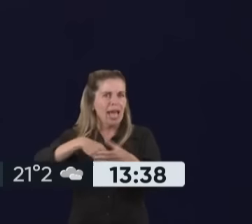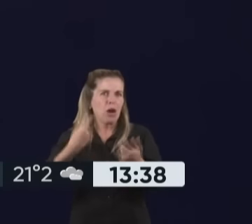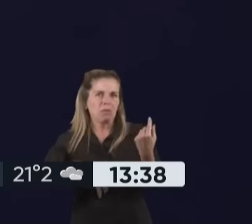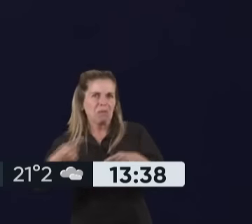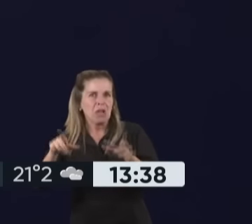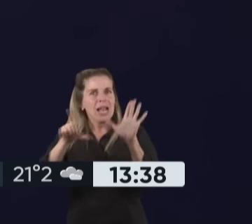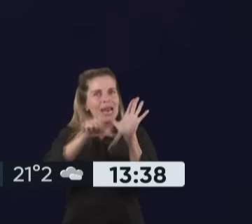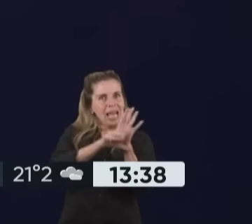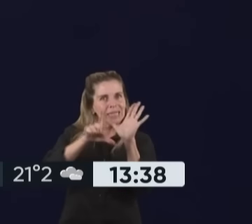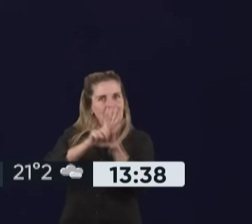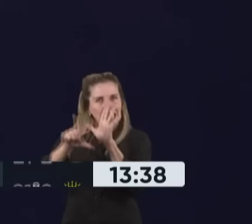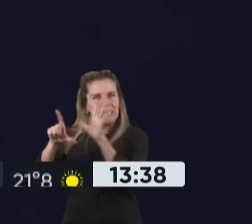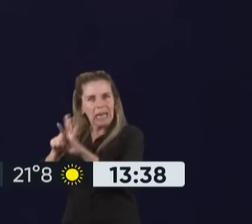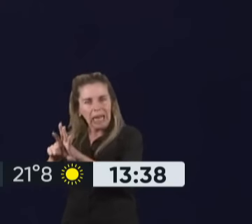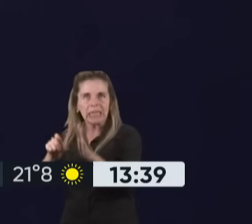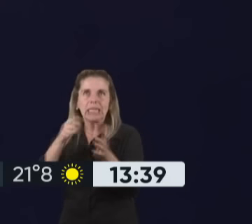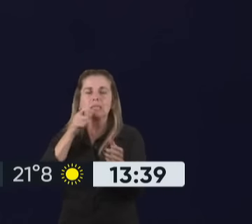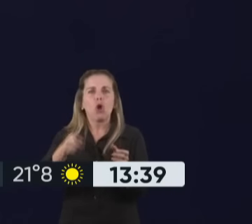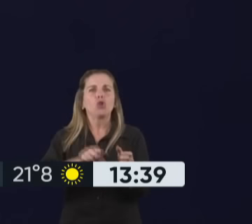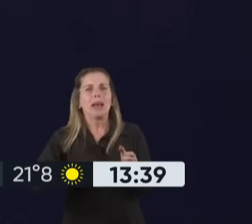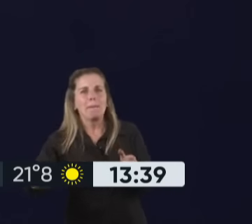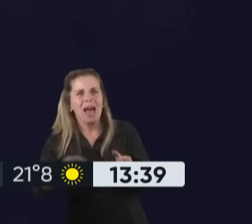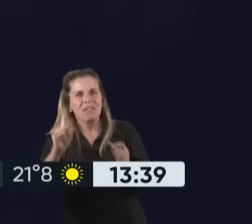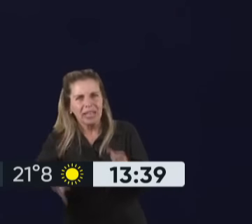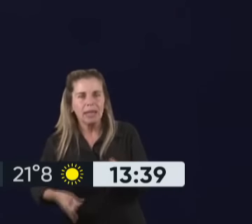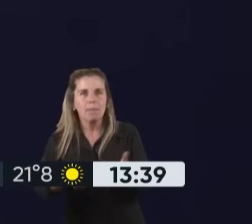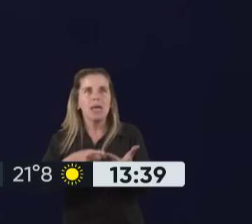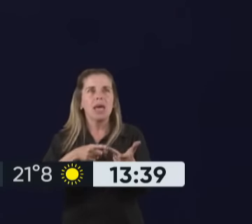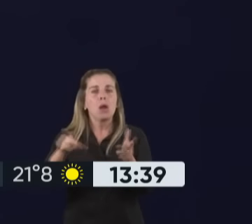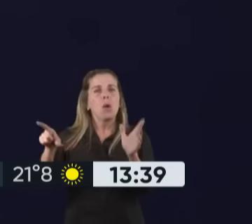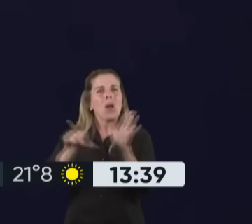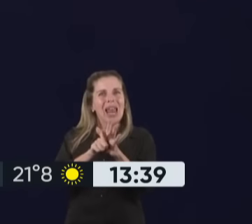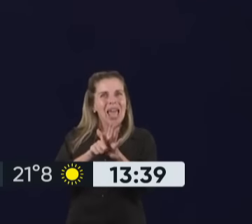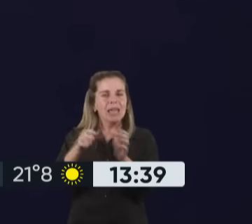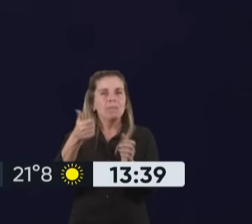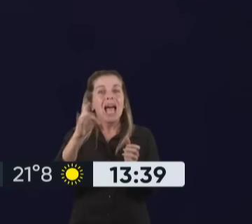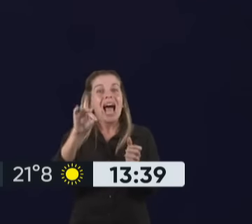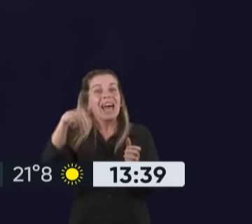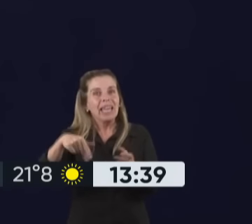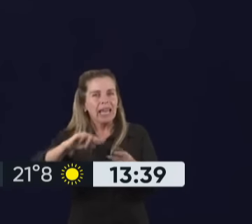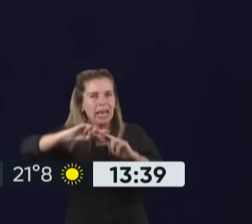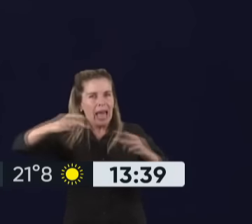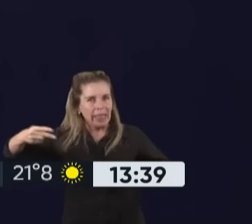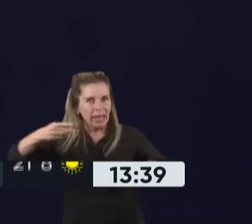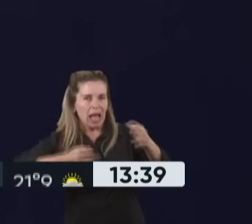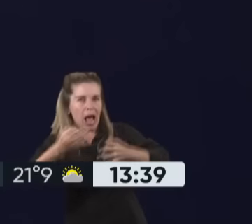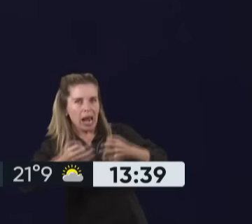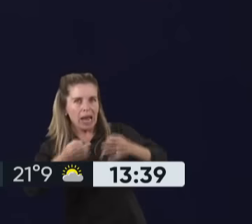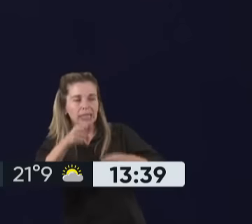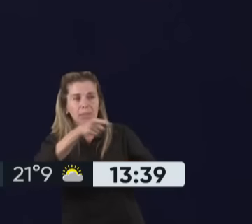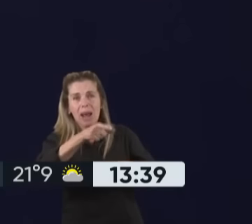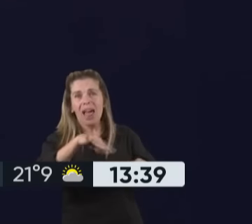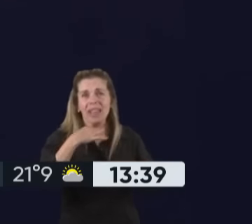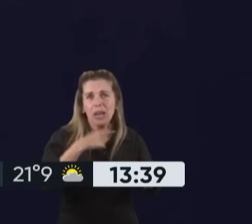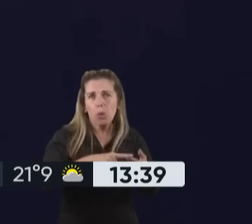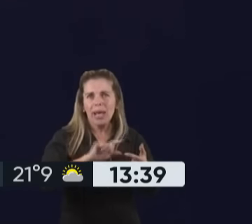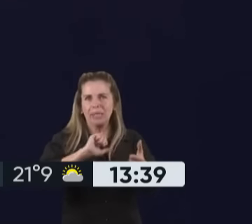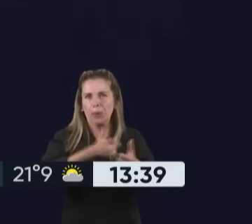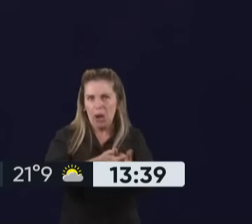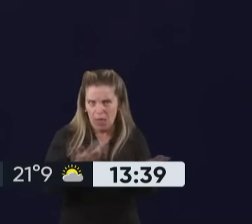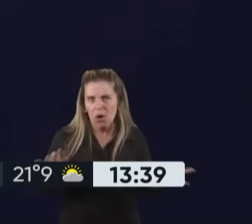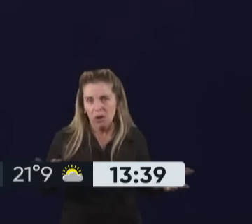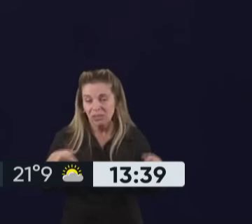ausencia, votaron la ley antimafia, votaron el ADN para todos los delincuentes, así que creo que este código va a ser un código que